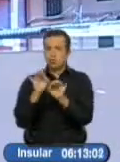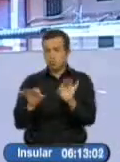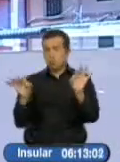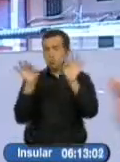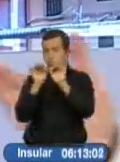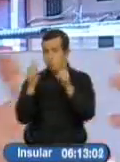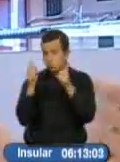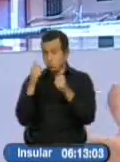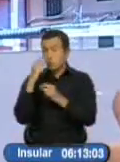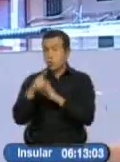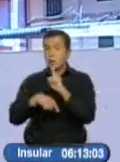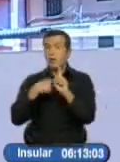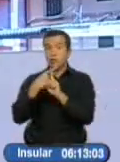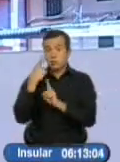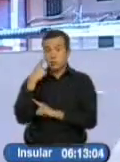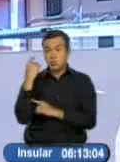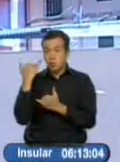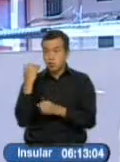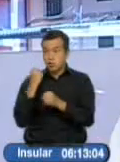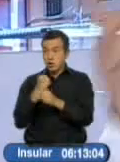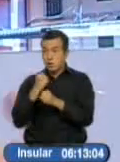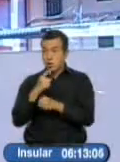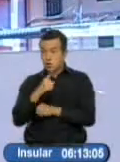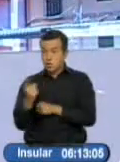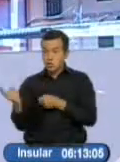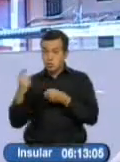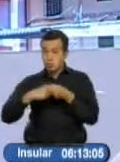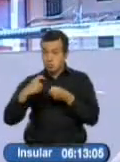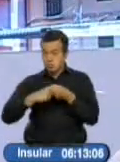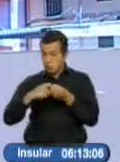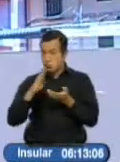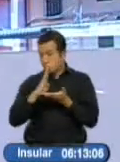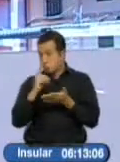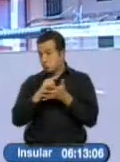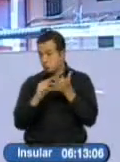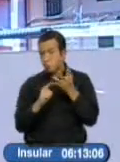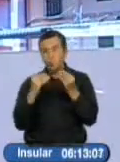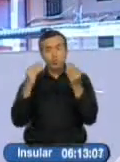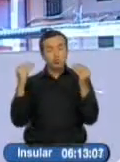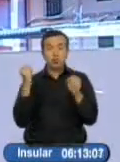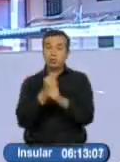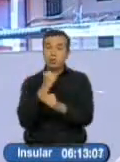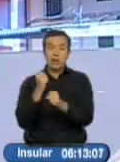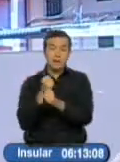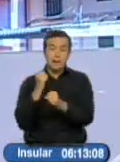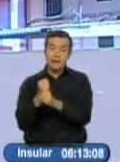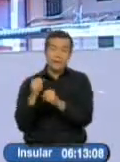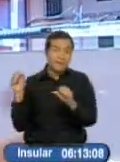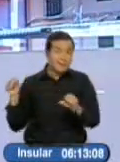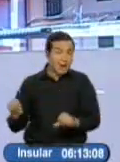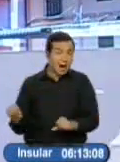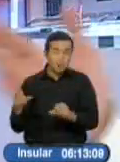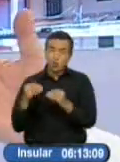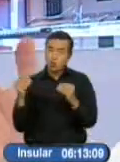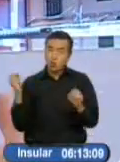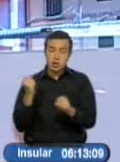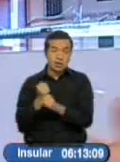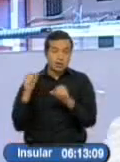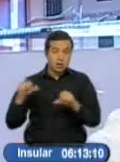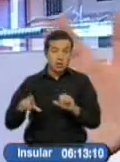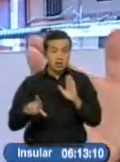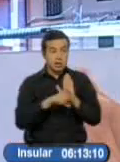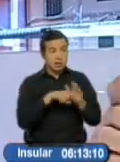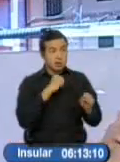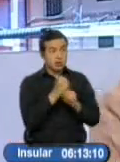fundamental, pero cómo formalizar el que actualmente tenemos. Hay mucho empleo que es precario. Hoy por hoy, por más que el Código del Trabajo